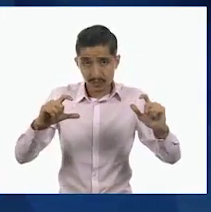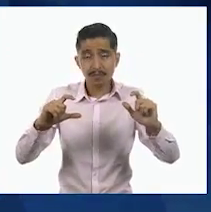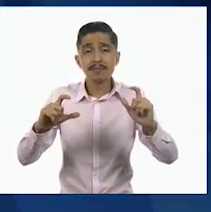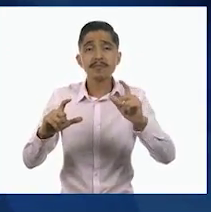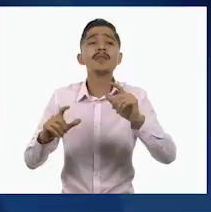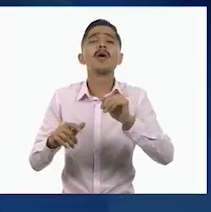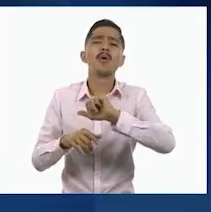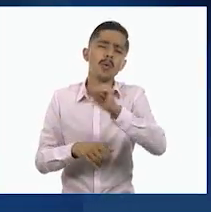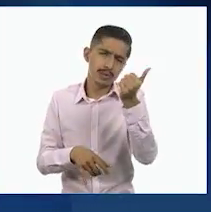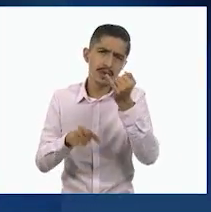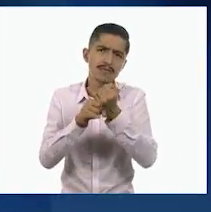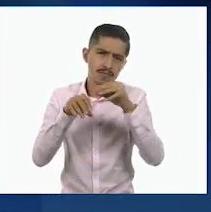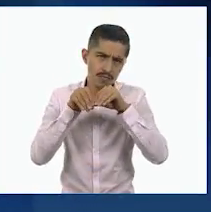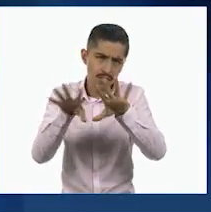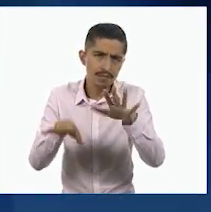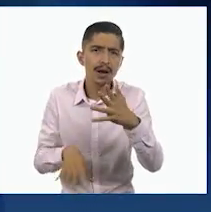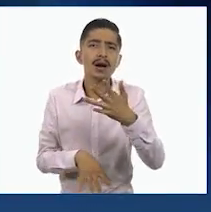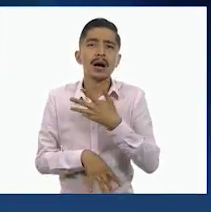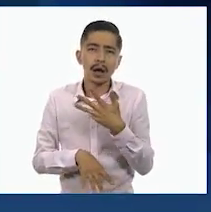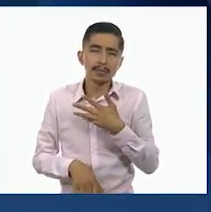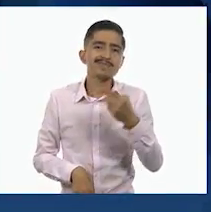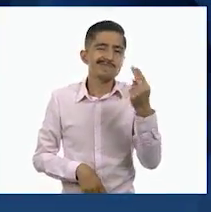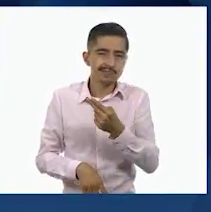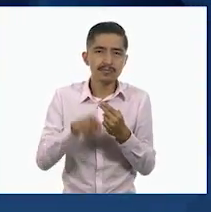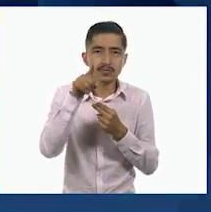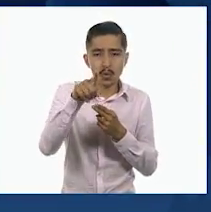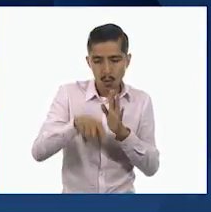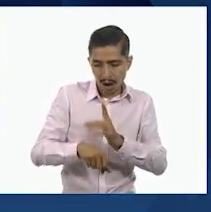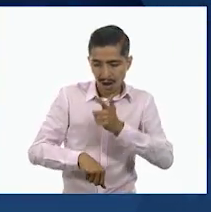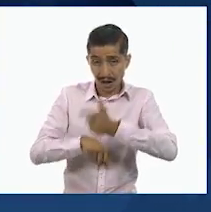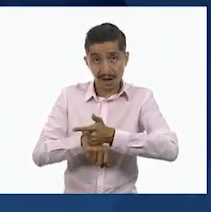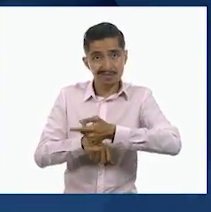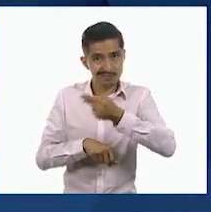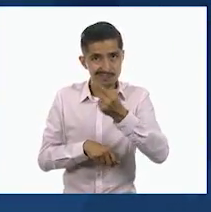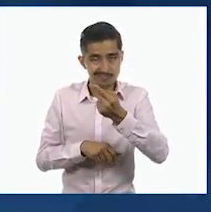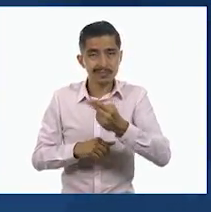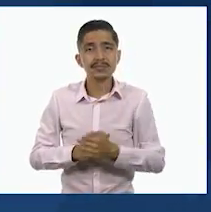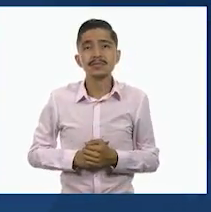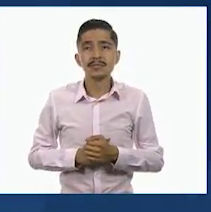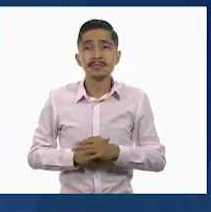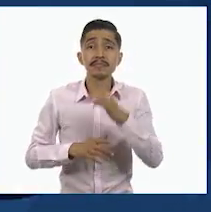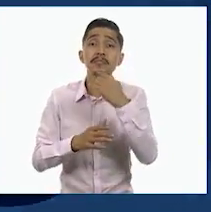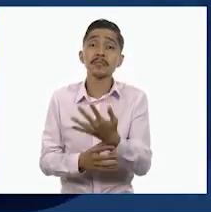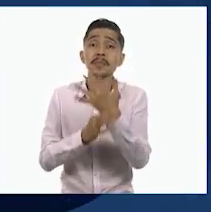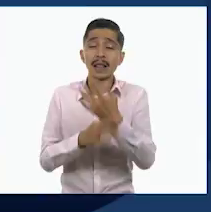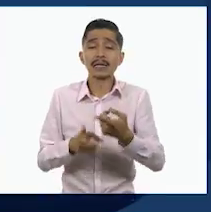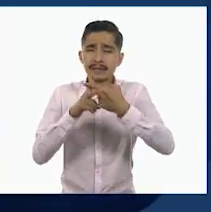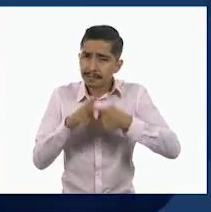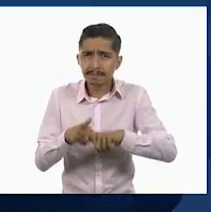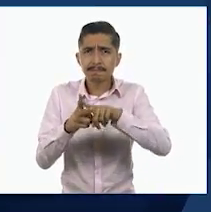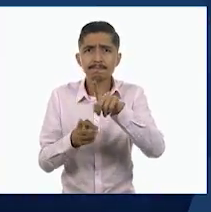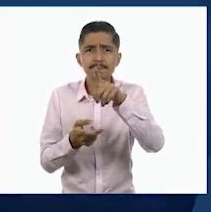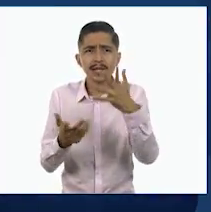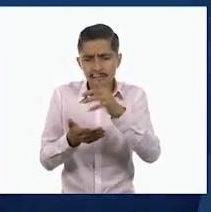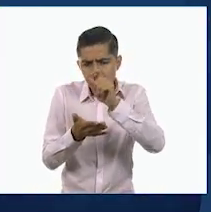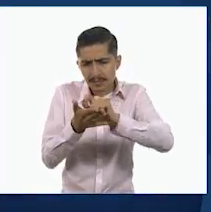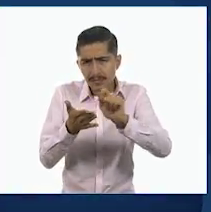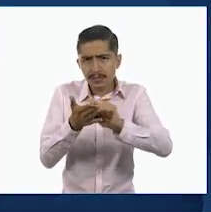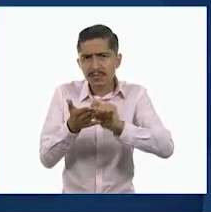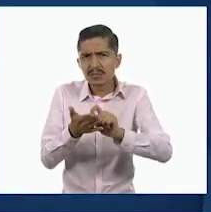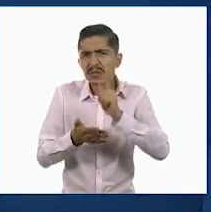otra información que debes tener en cuenta. Dice, inicia la redacción de la